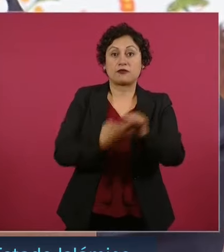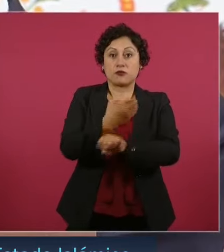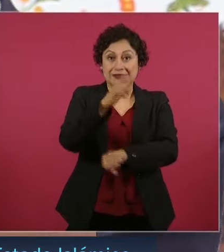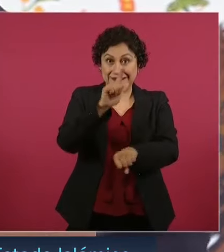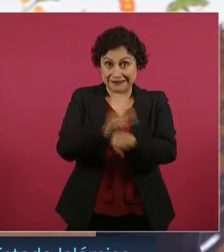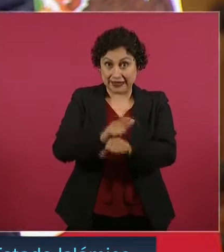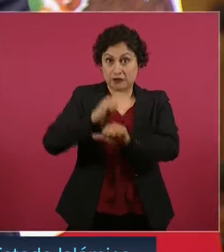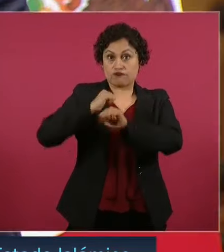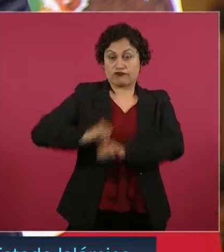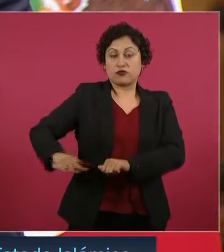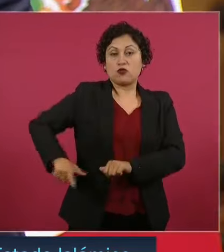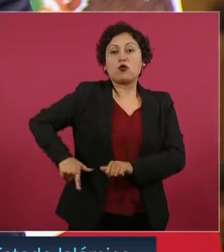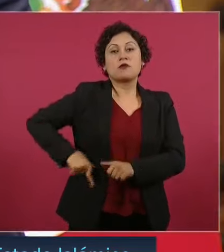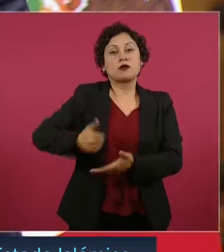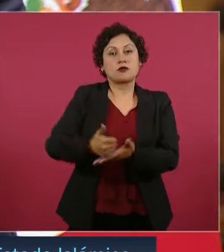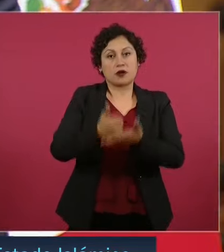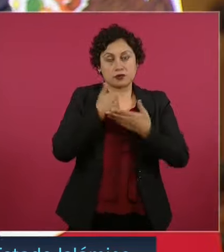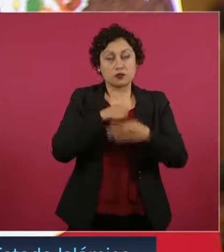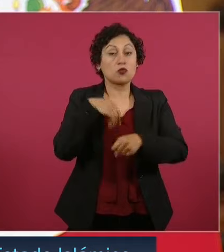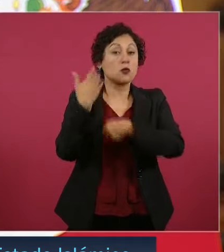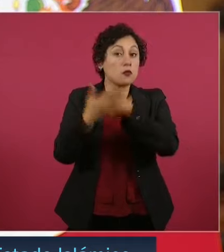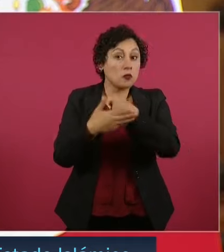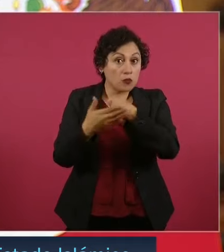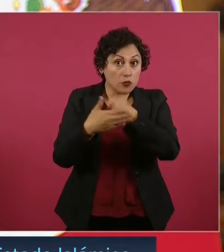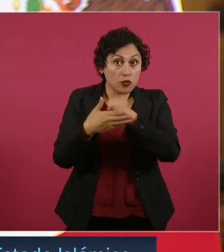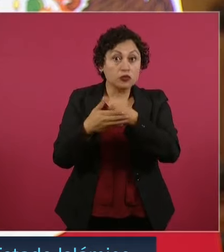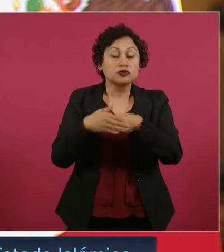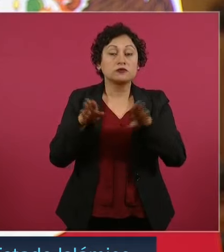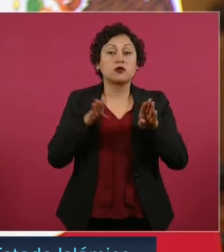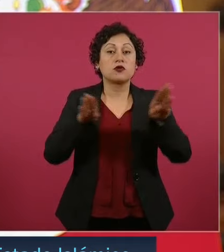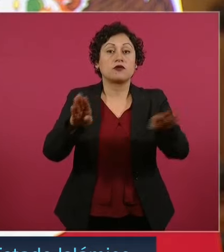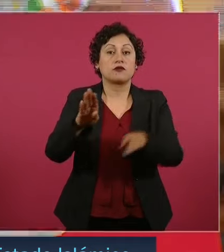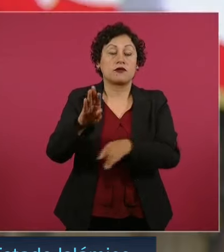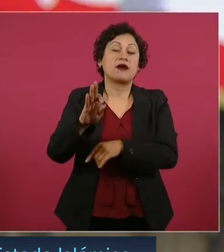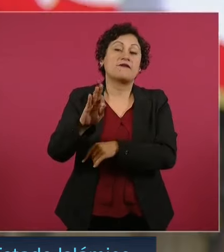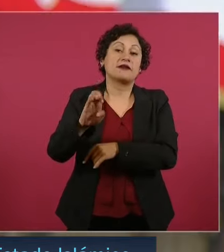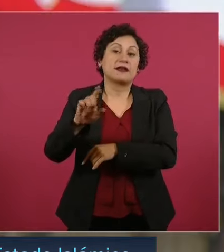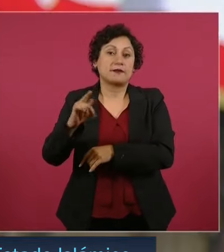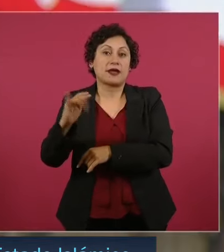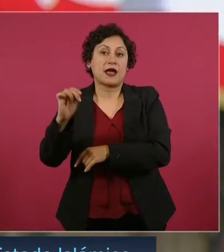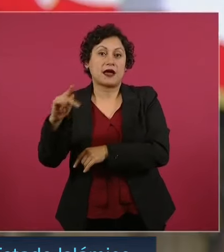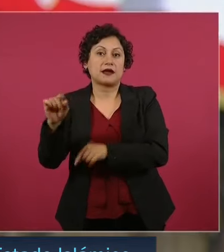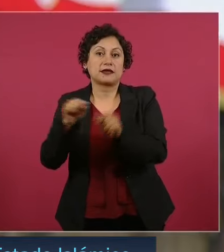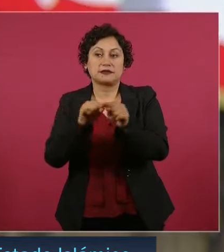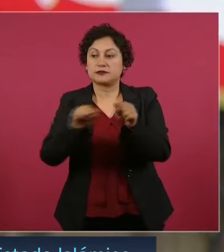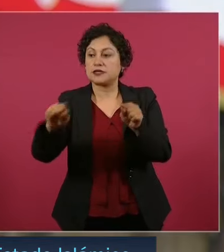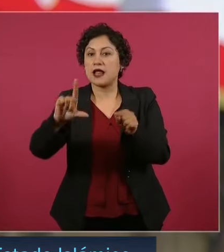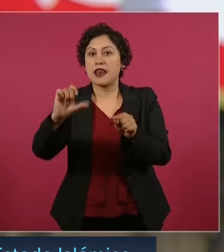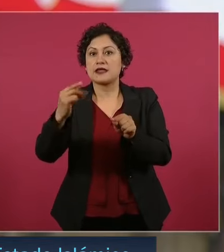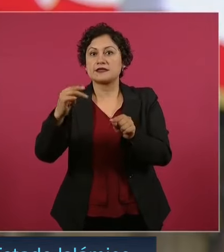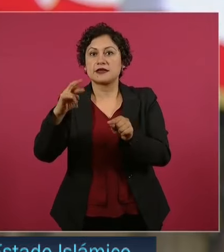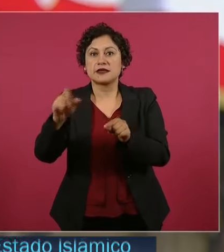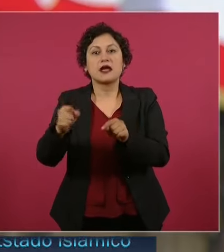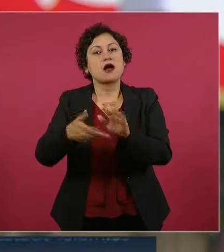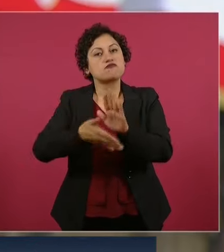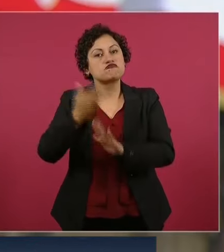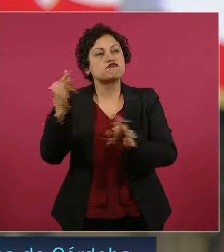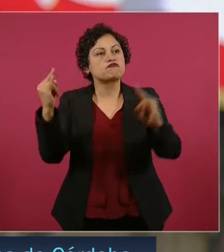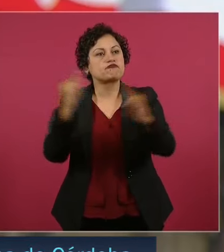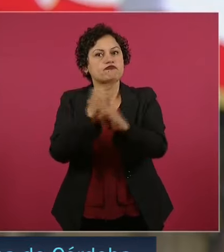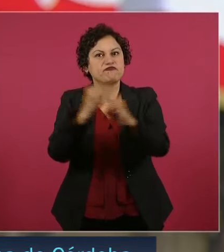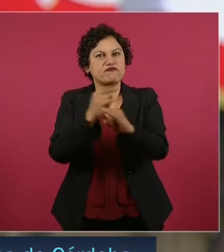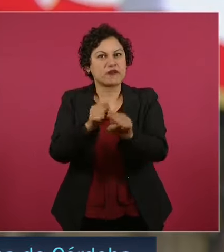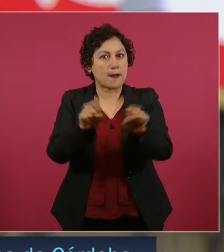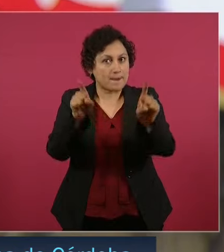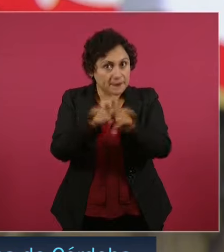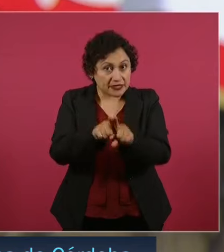por concluirse el tren del aeropuerto Felipe Ángeles a Lechería, con lo cual se llegará en 45